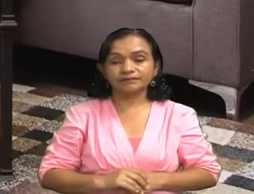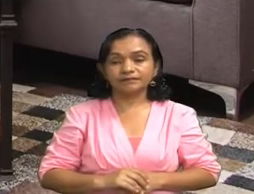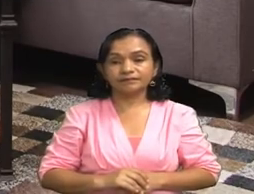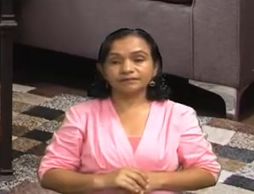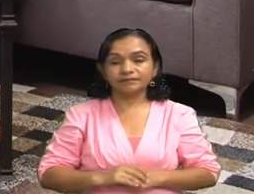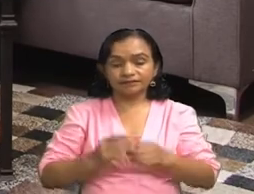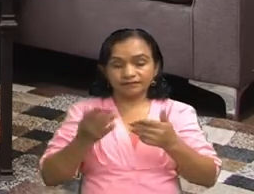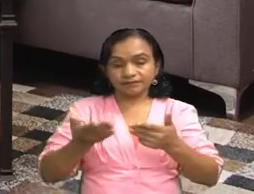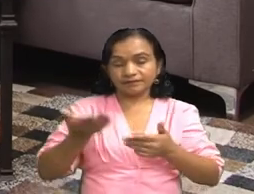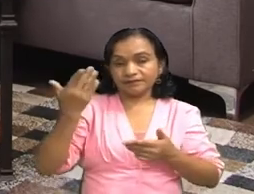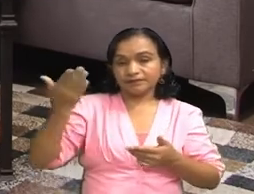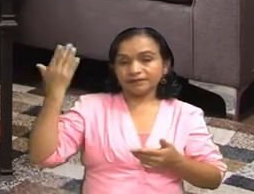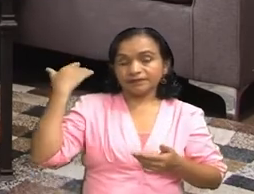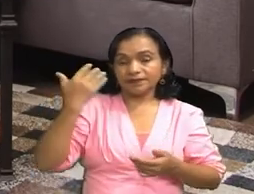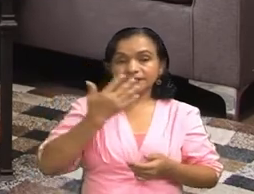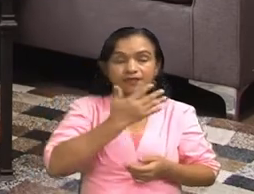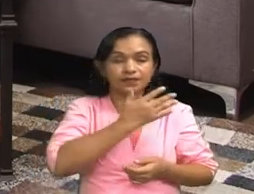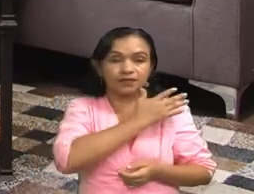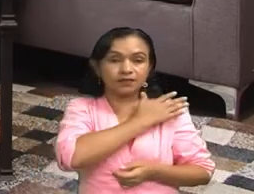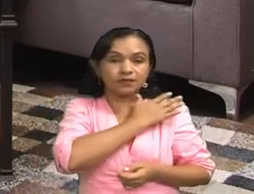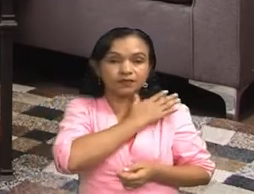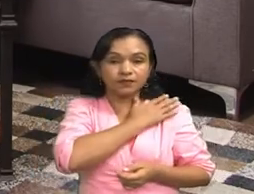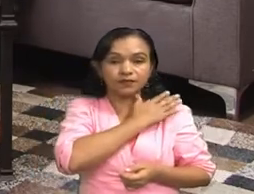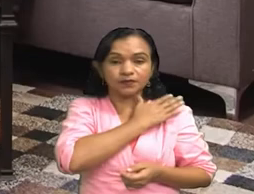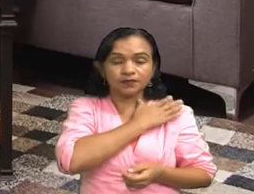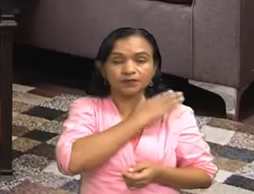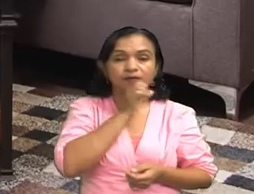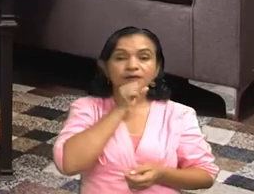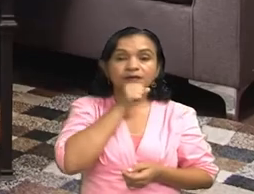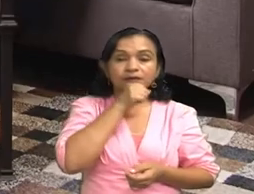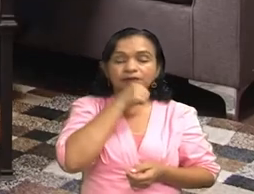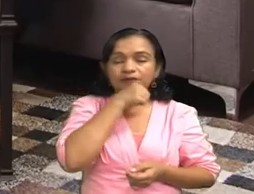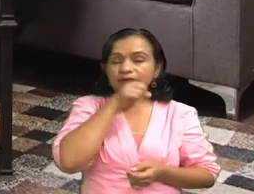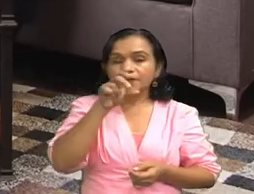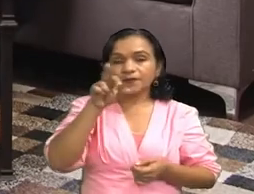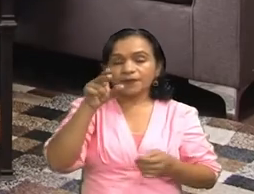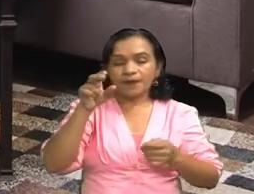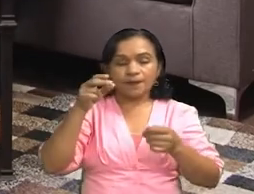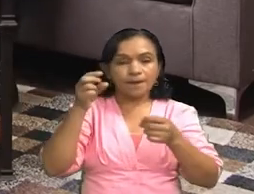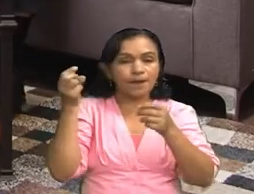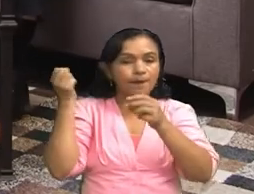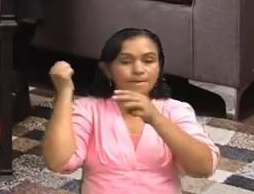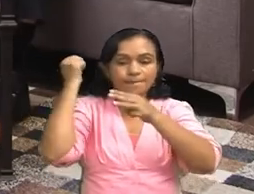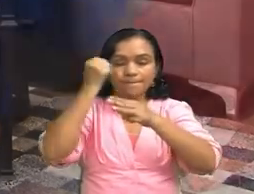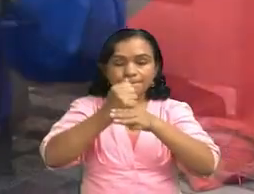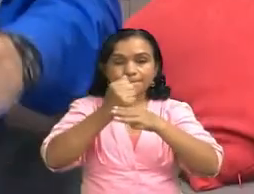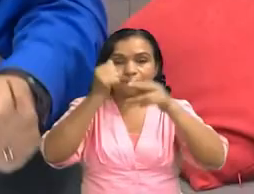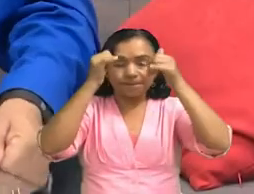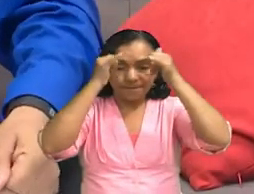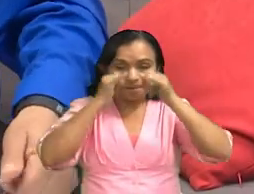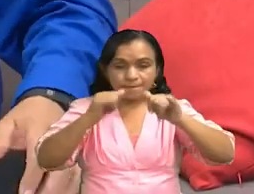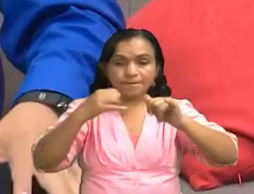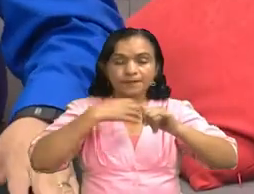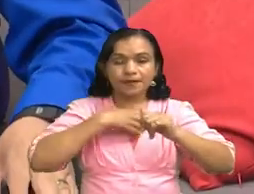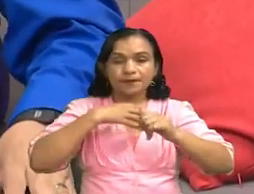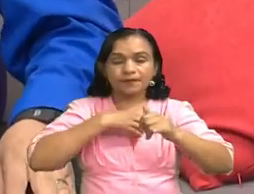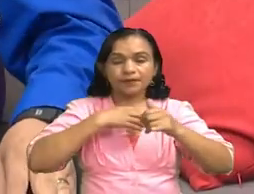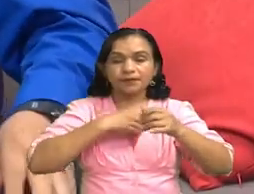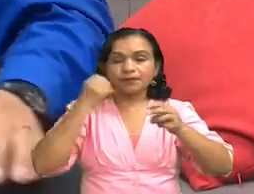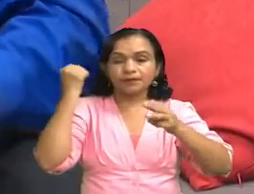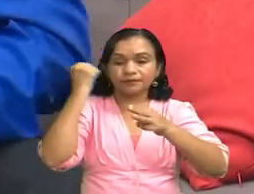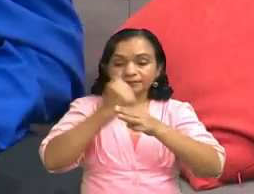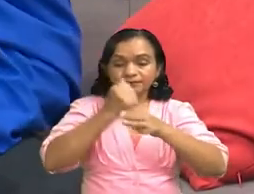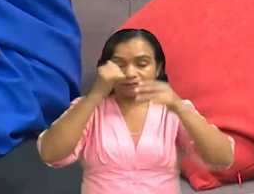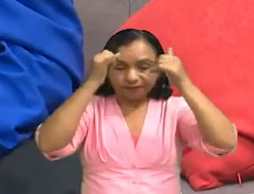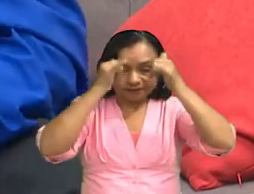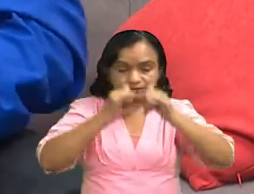En el tiempo de Somoza se construyeron esos mataderos viejos que ahí están, con de él y toda esa cosa. Porque eran de ellos, generalmente, con sus